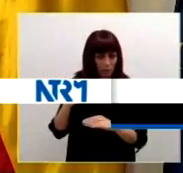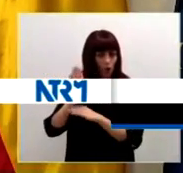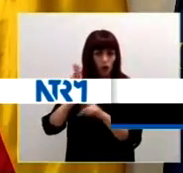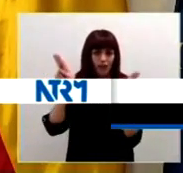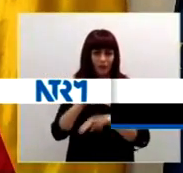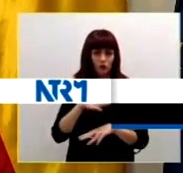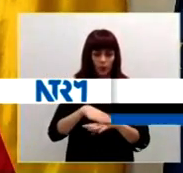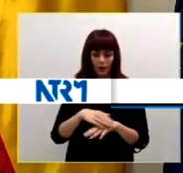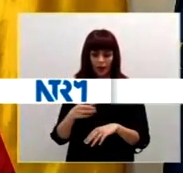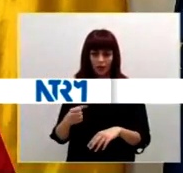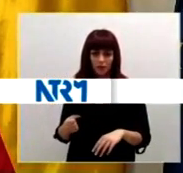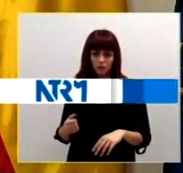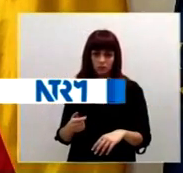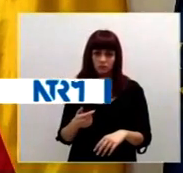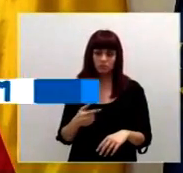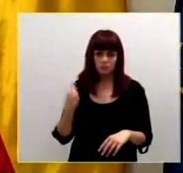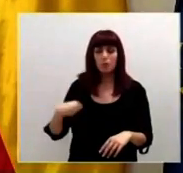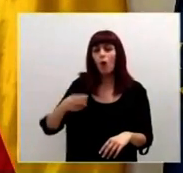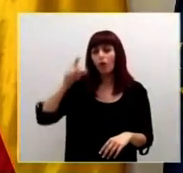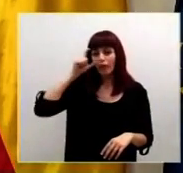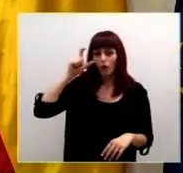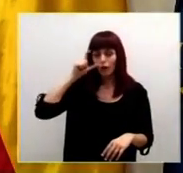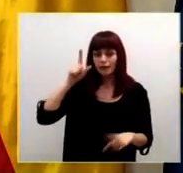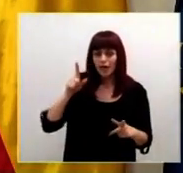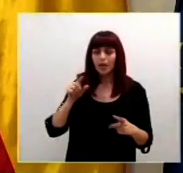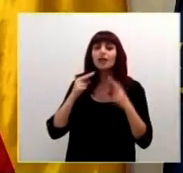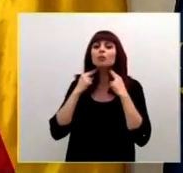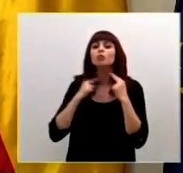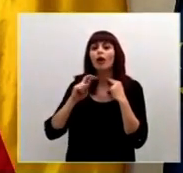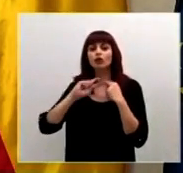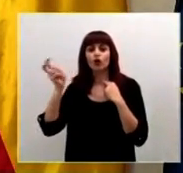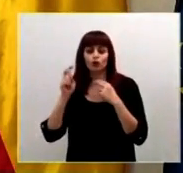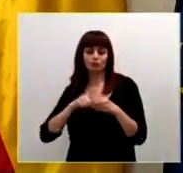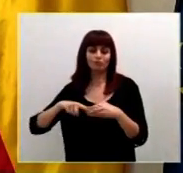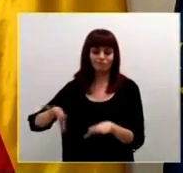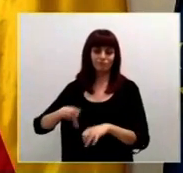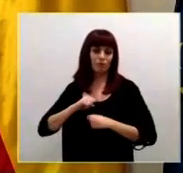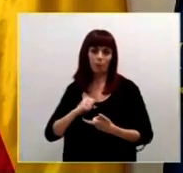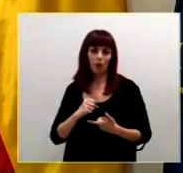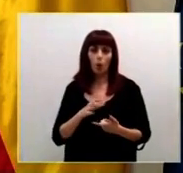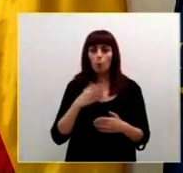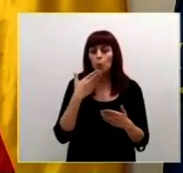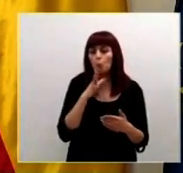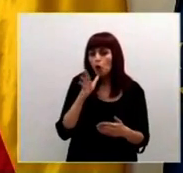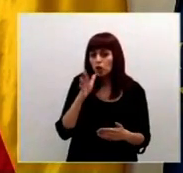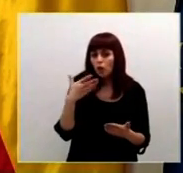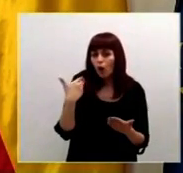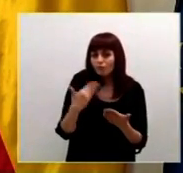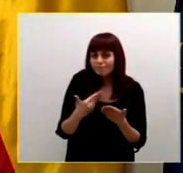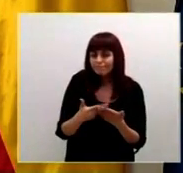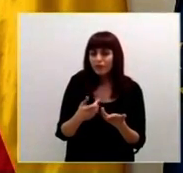para que entrara yo con esa y entraran otros diputados. No había una razón concreta, no había una línea roja